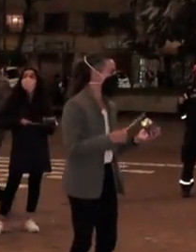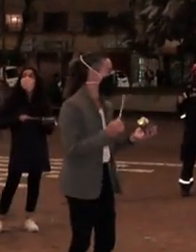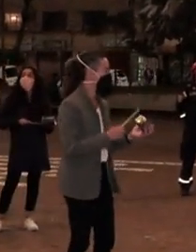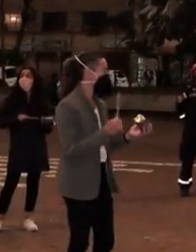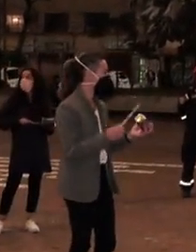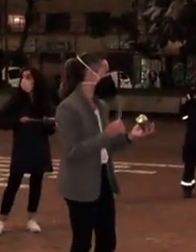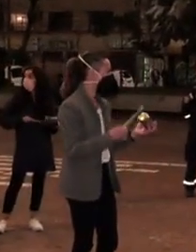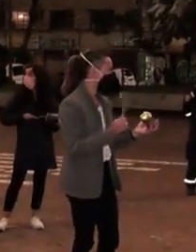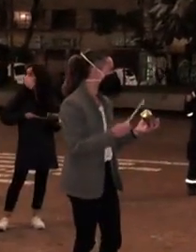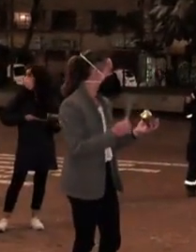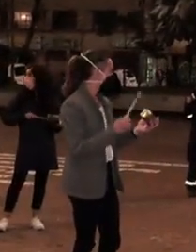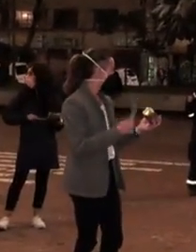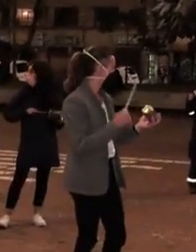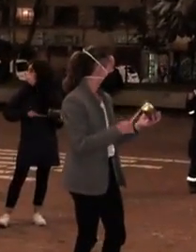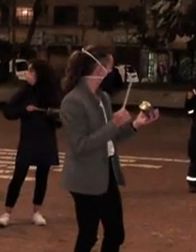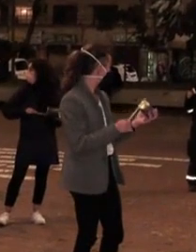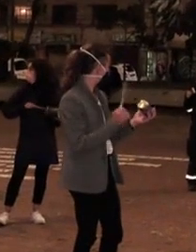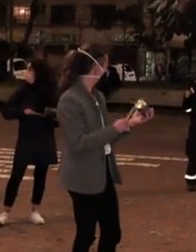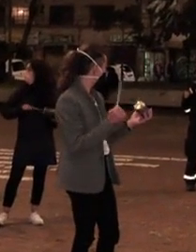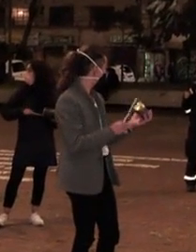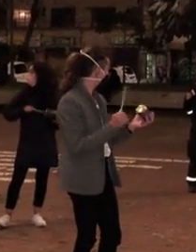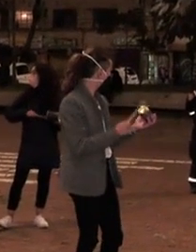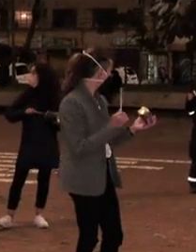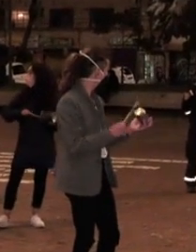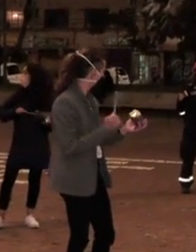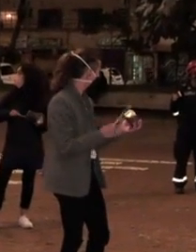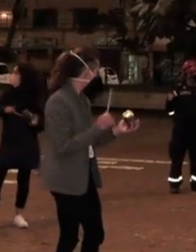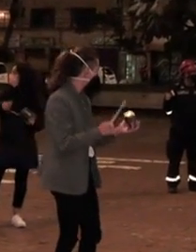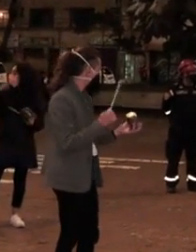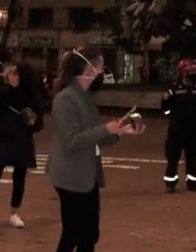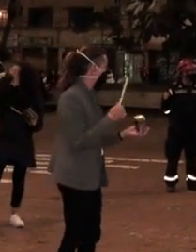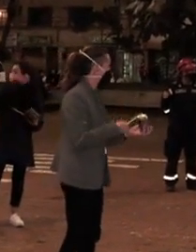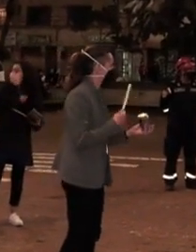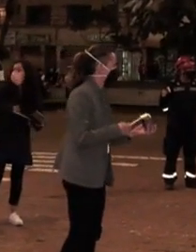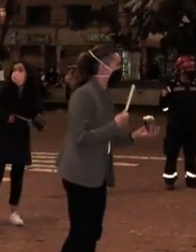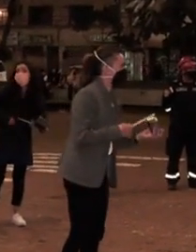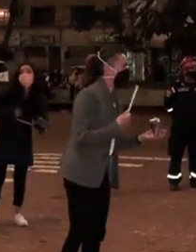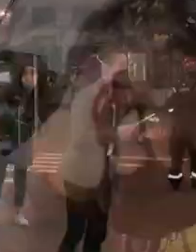tres actos por la vida, la paz y la reconciliación.